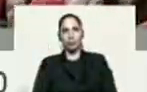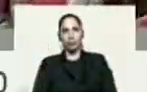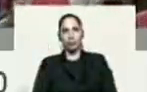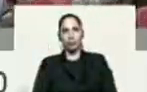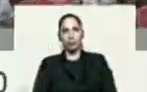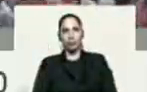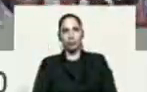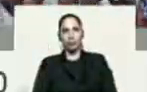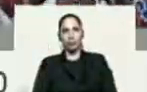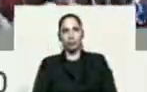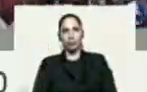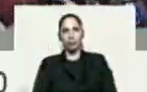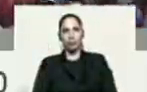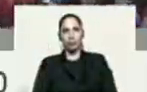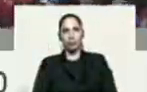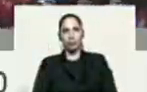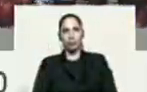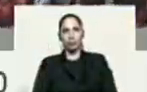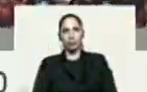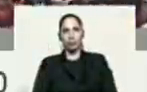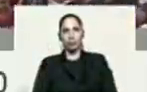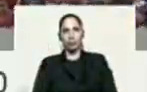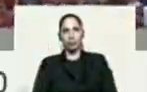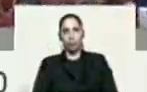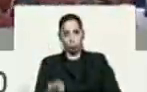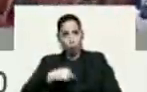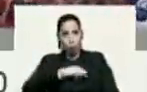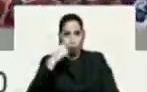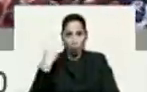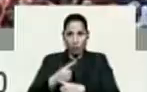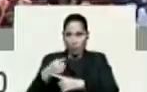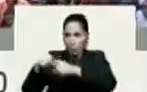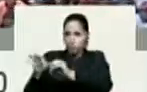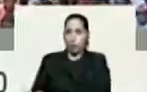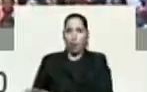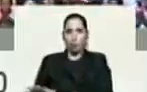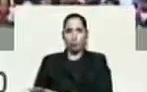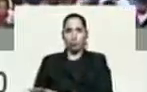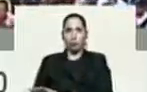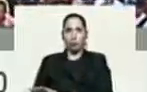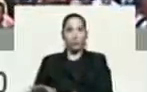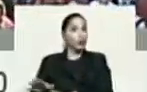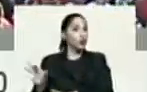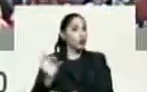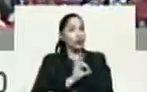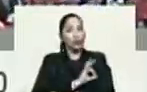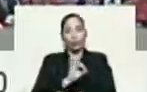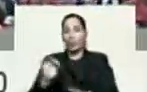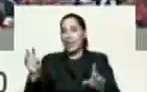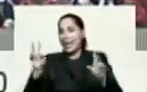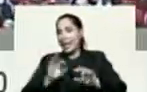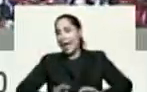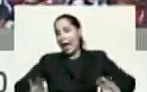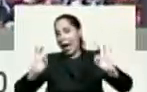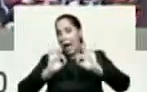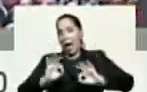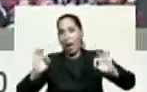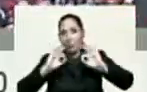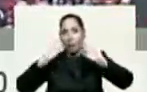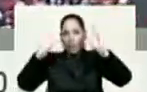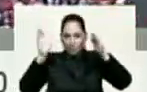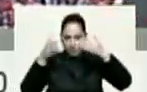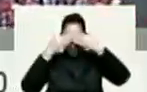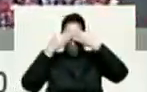¿Es para bajar los brazos y descuidarnos? No. Nadie se descuida. Nadie baja los brazos.